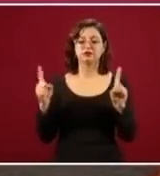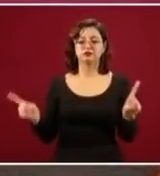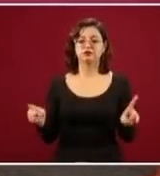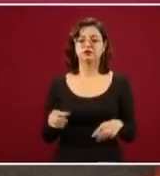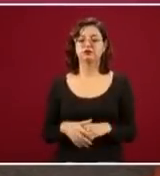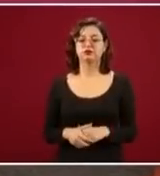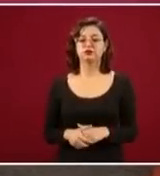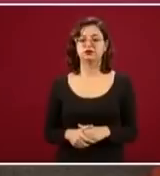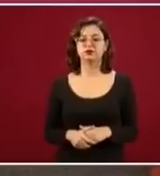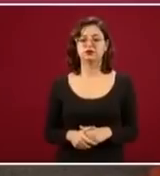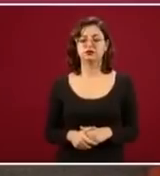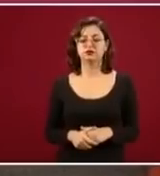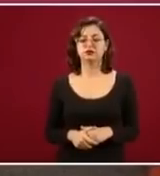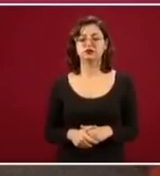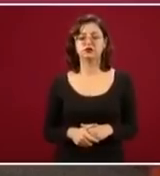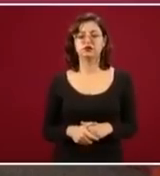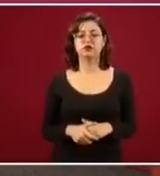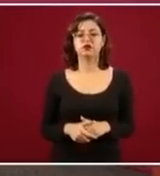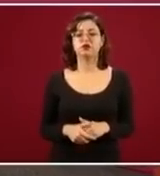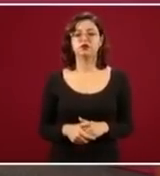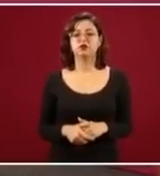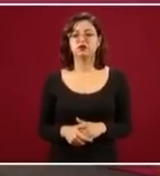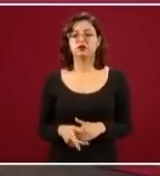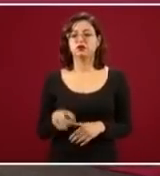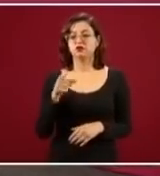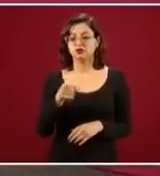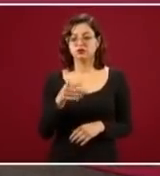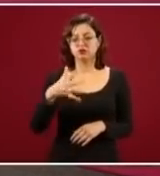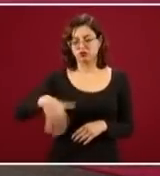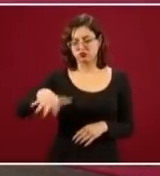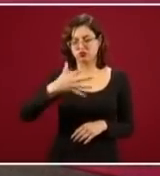Busquen lo del resultado de la consulta, ténganlo ahí,